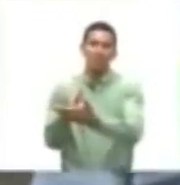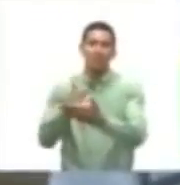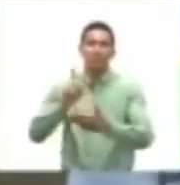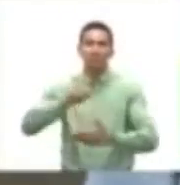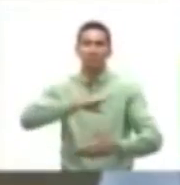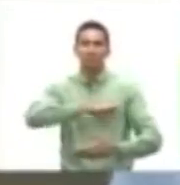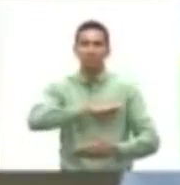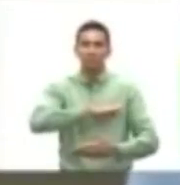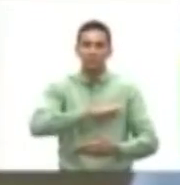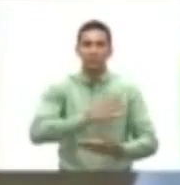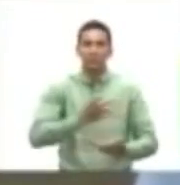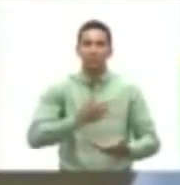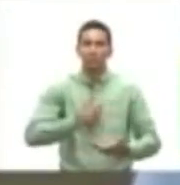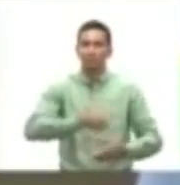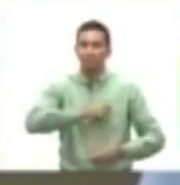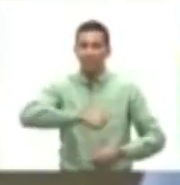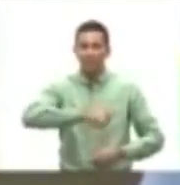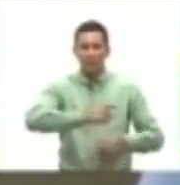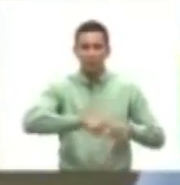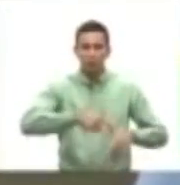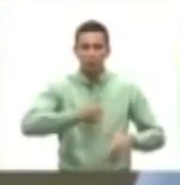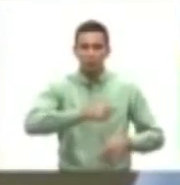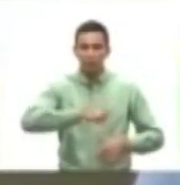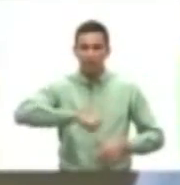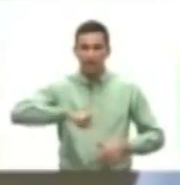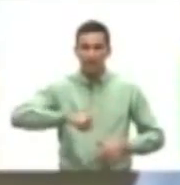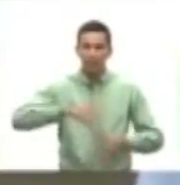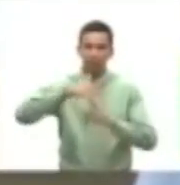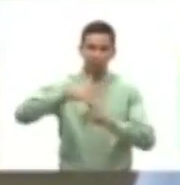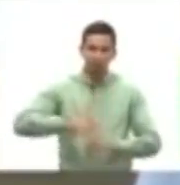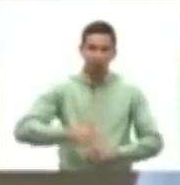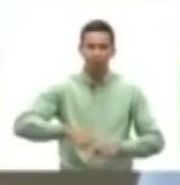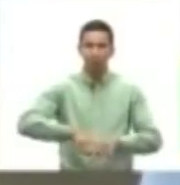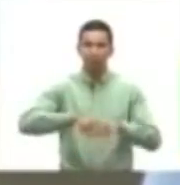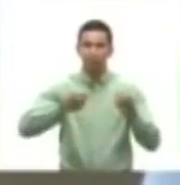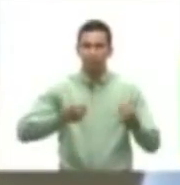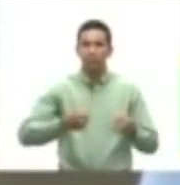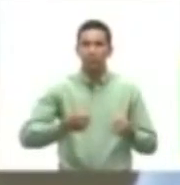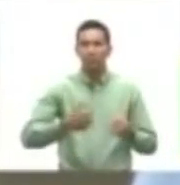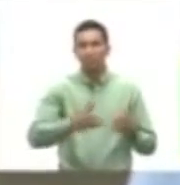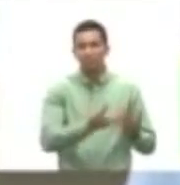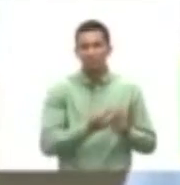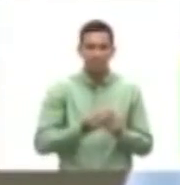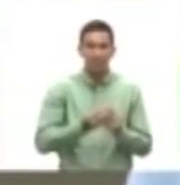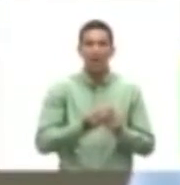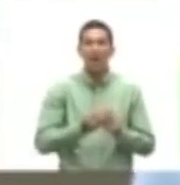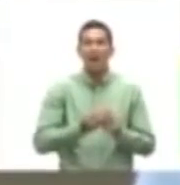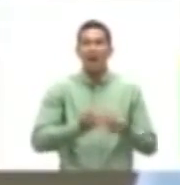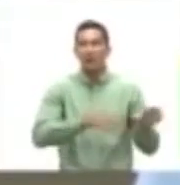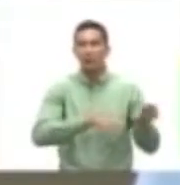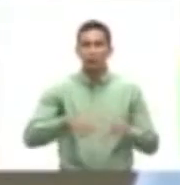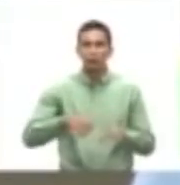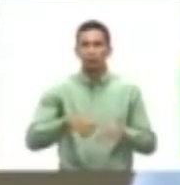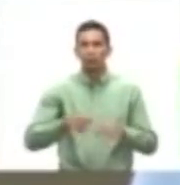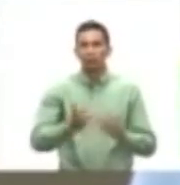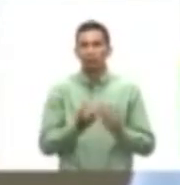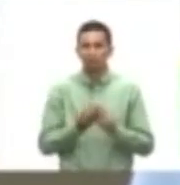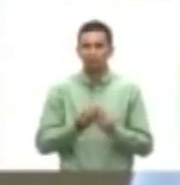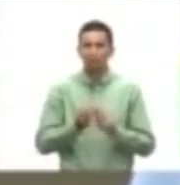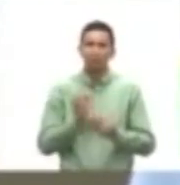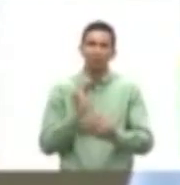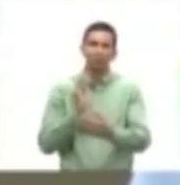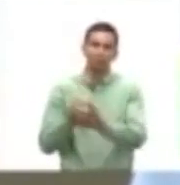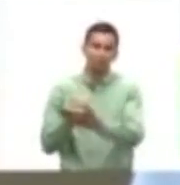de nuestros derechos vulnerados a través de una acción popular que abarca